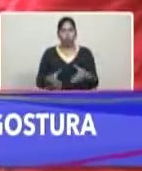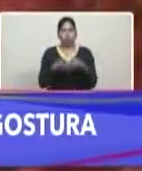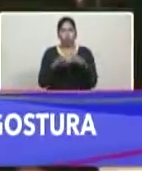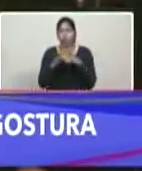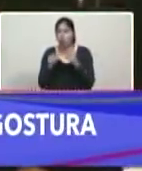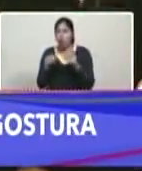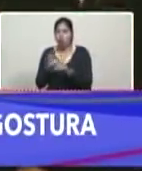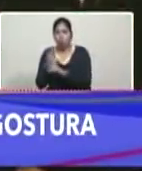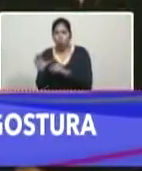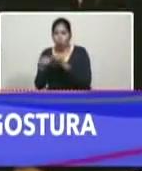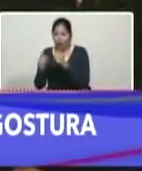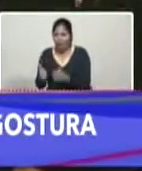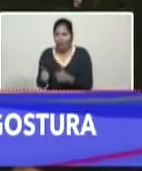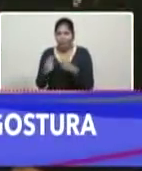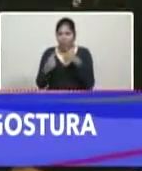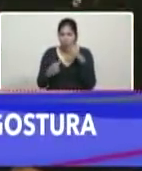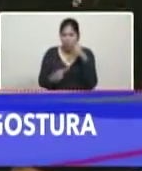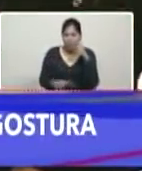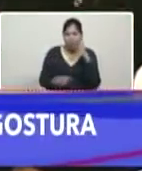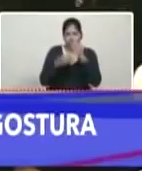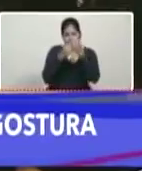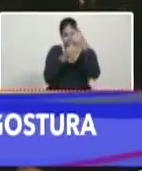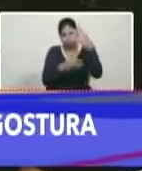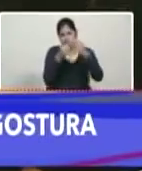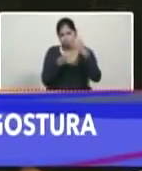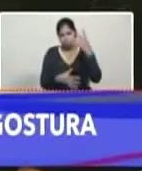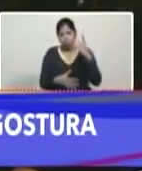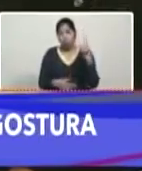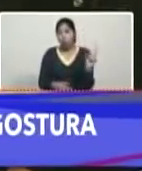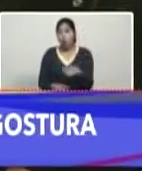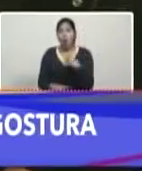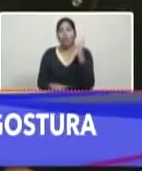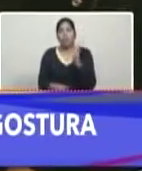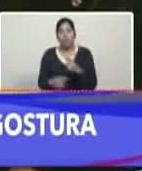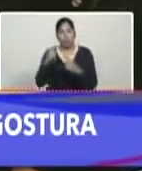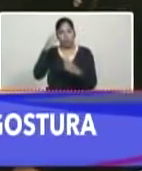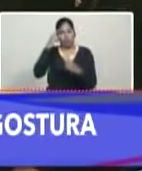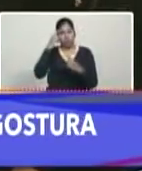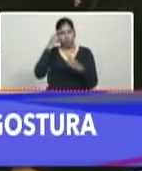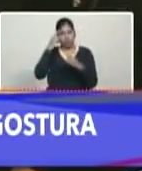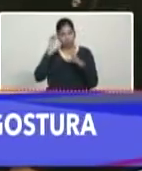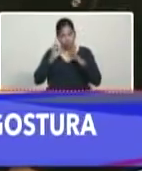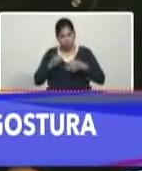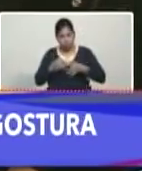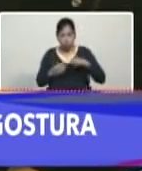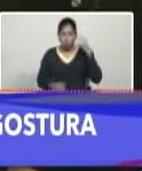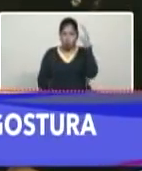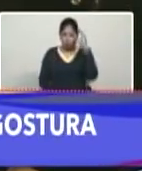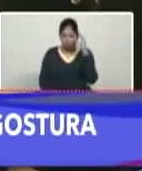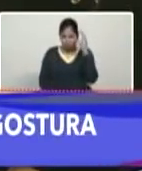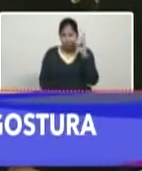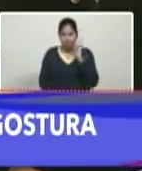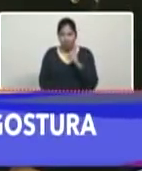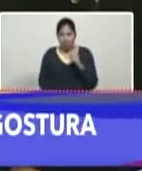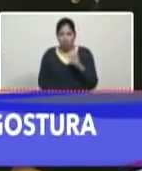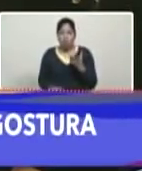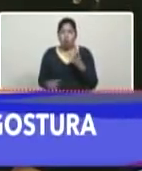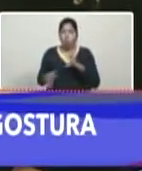culturales, políticas, mejorar su accionar, unirse cada vez más,